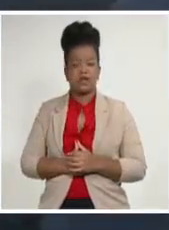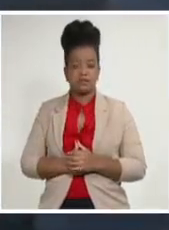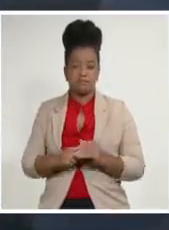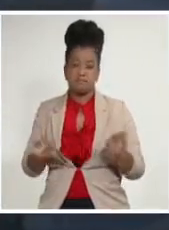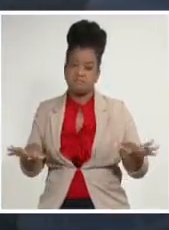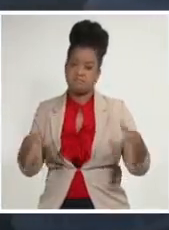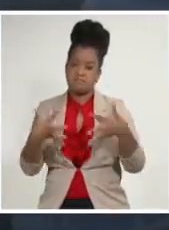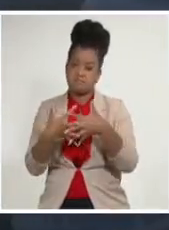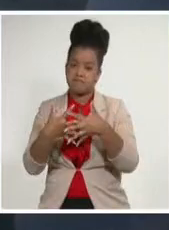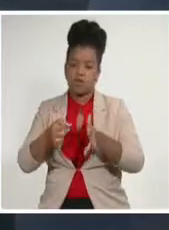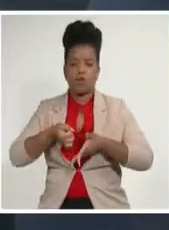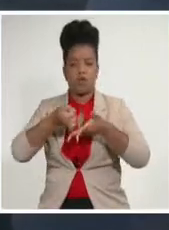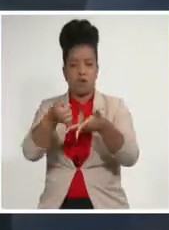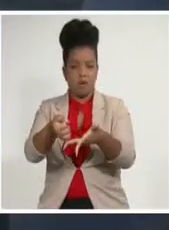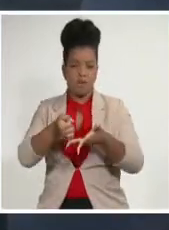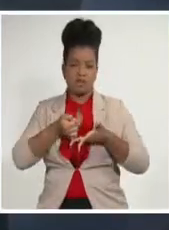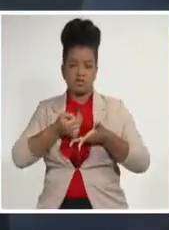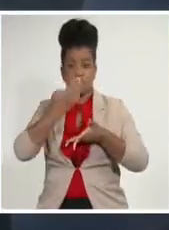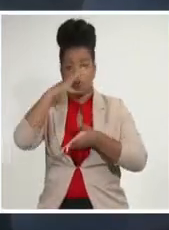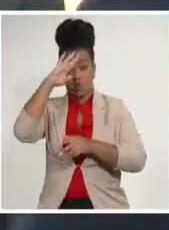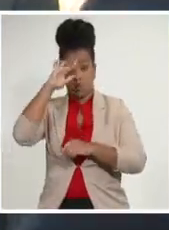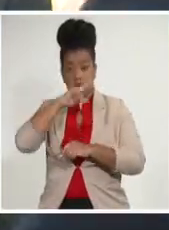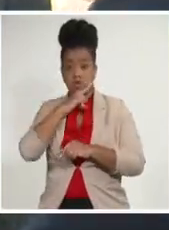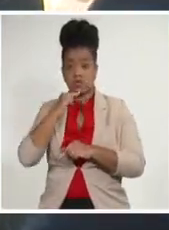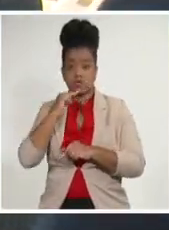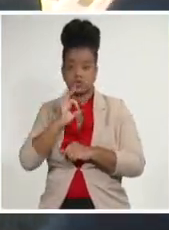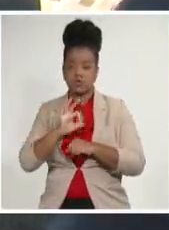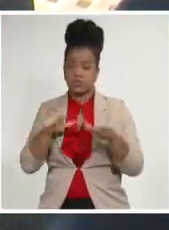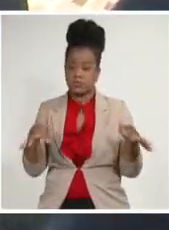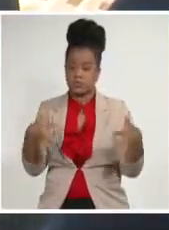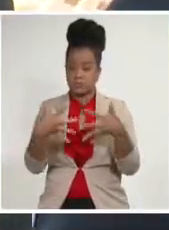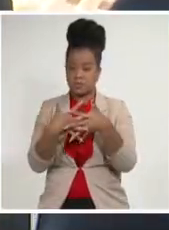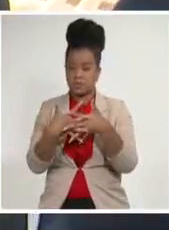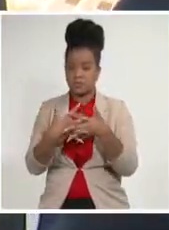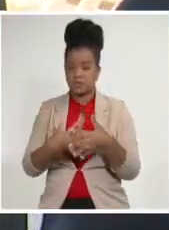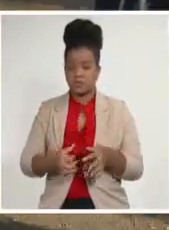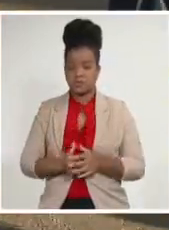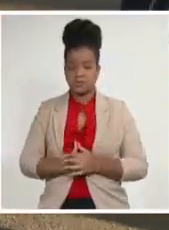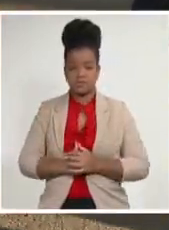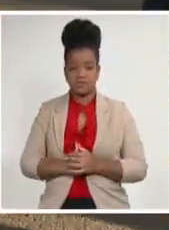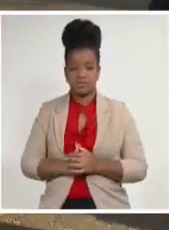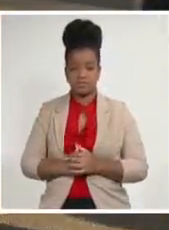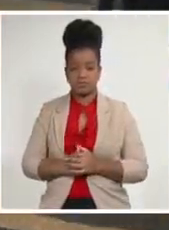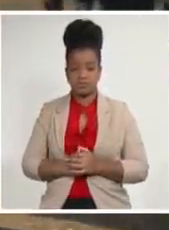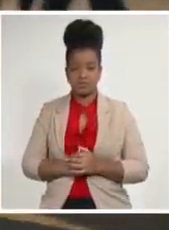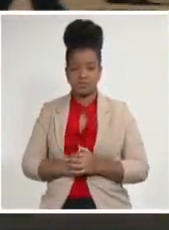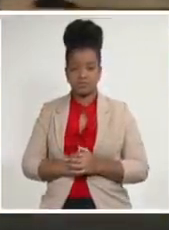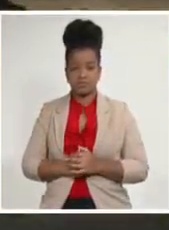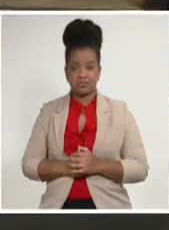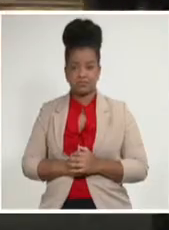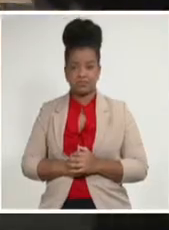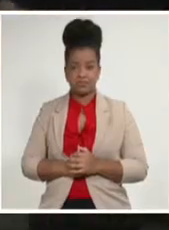de la cooperación bilateral y los vínculos interparlamentarios.